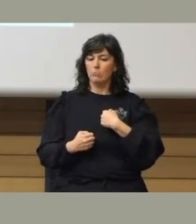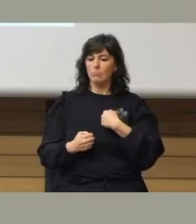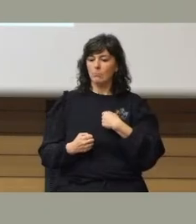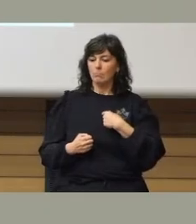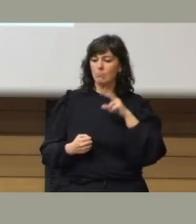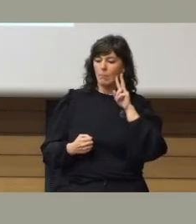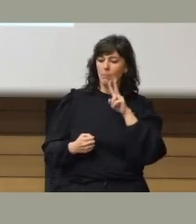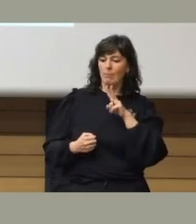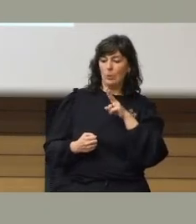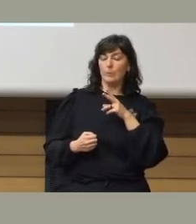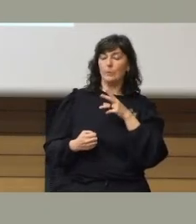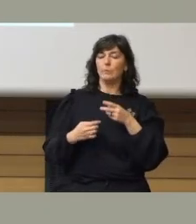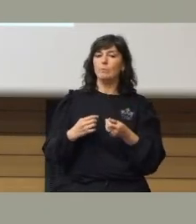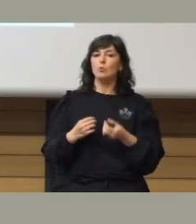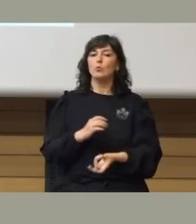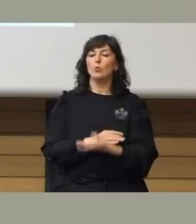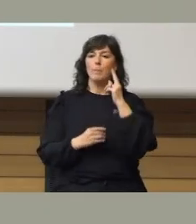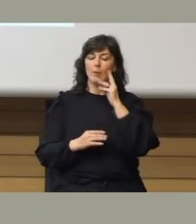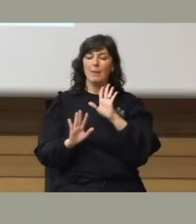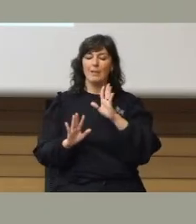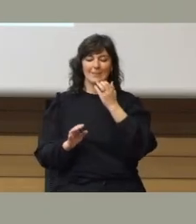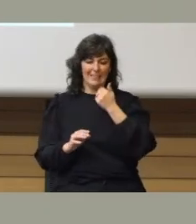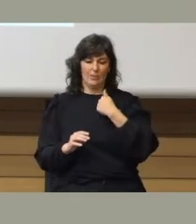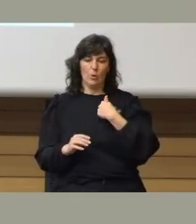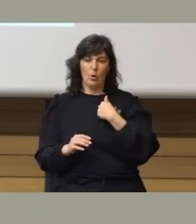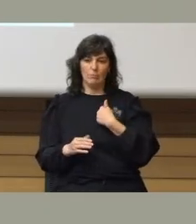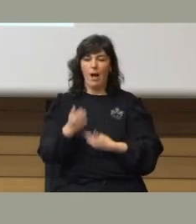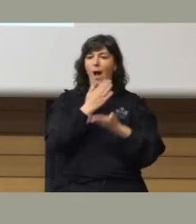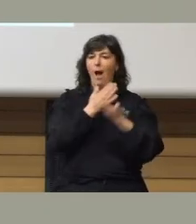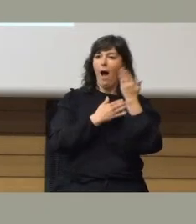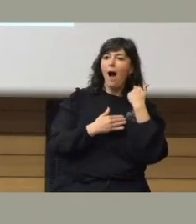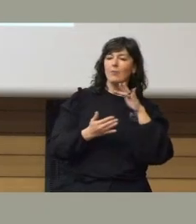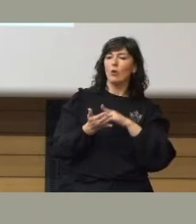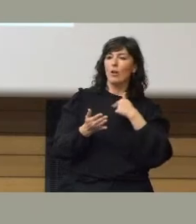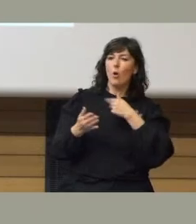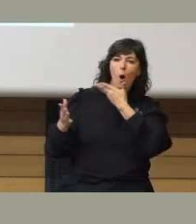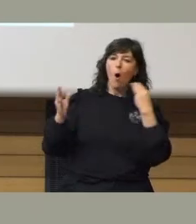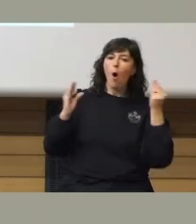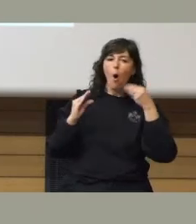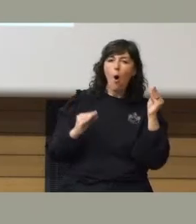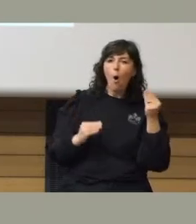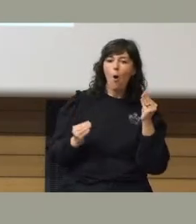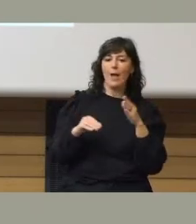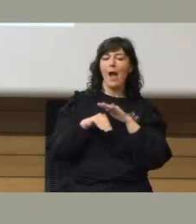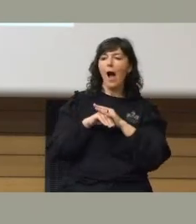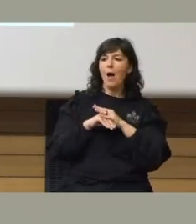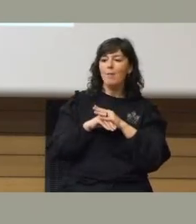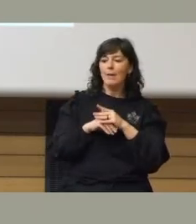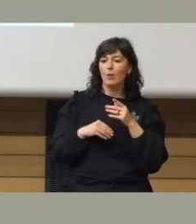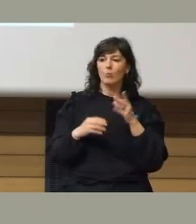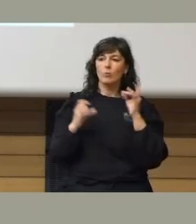Claro. Pero sin embargo, en mí está que yo con los amigos, cuando era joven, alguna vez íbamos al parque y fumábamos cannabis, ¿cómo la voy a